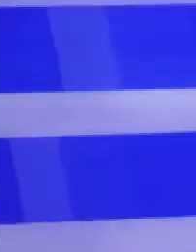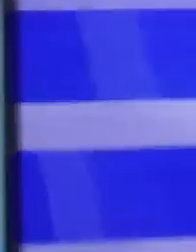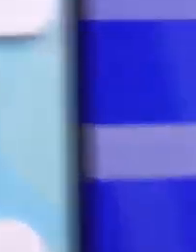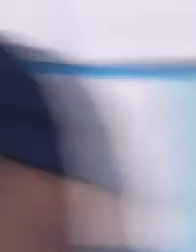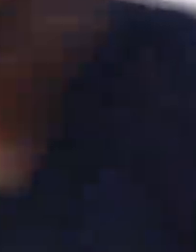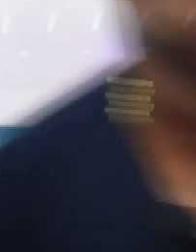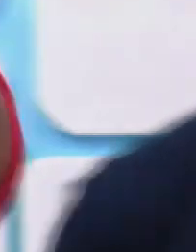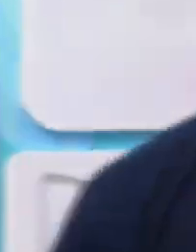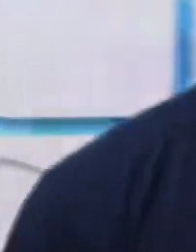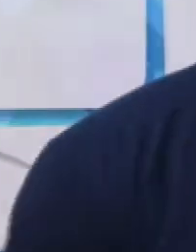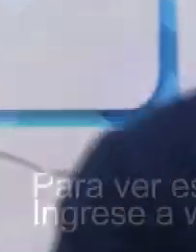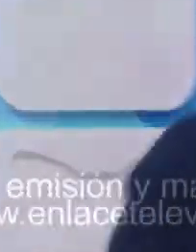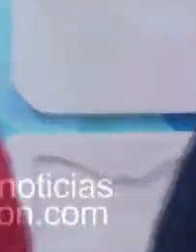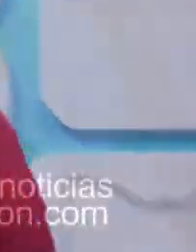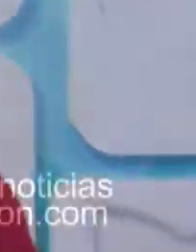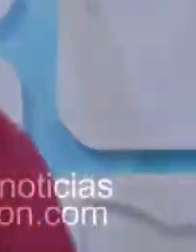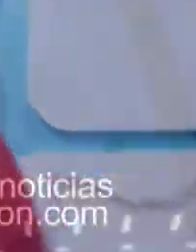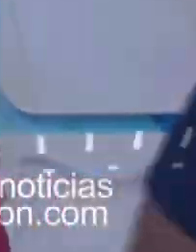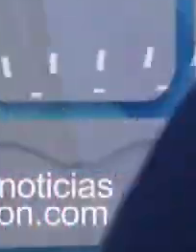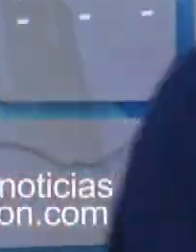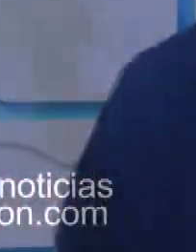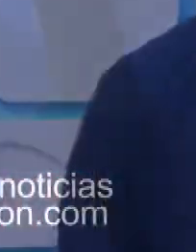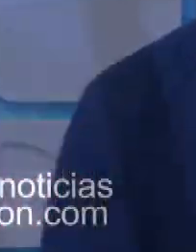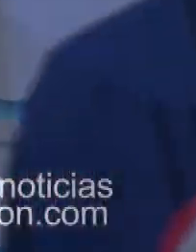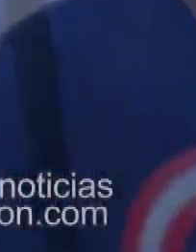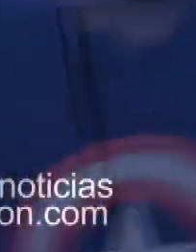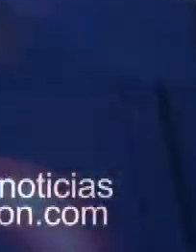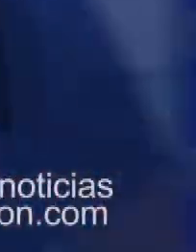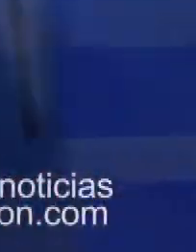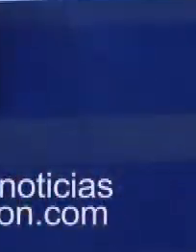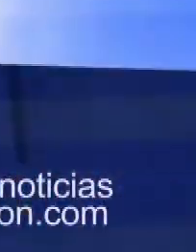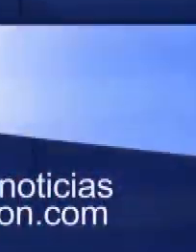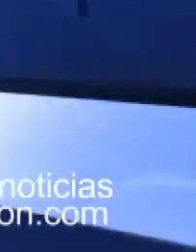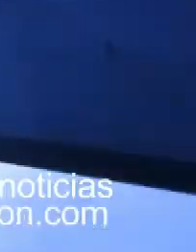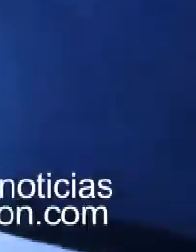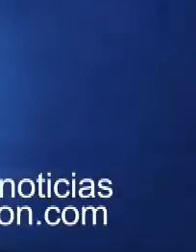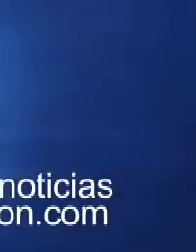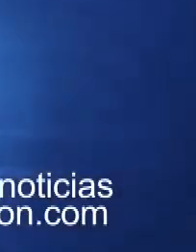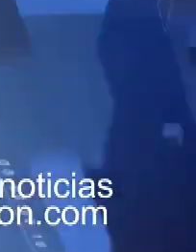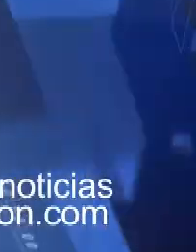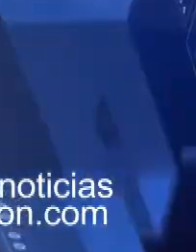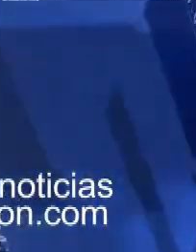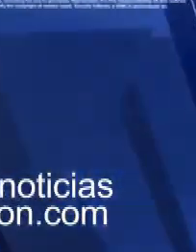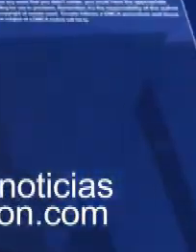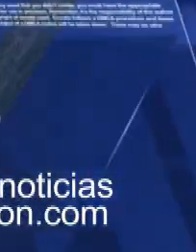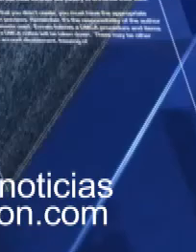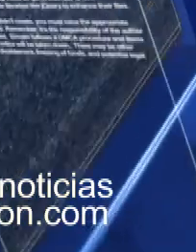este es David Ra, Erwin es pelucao, Erwin es pelucao. Thank you.